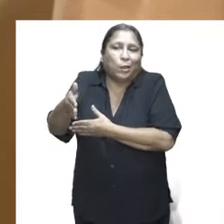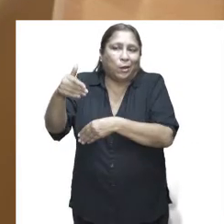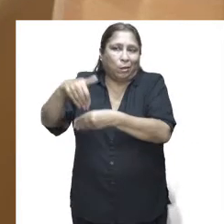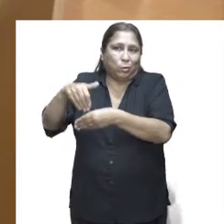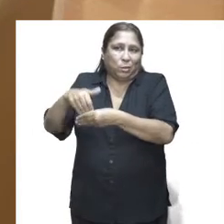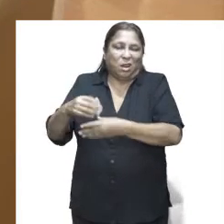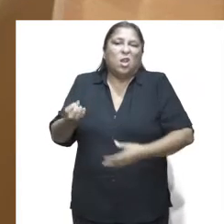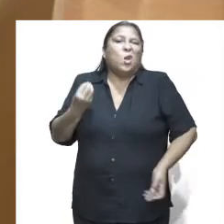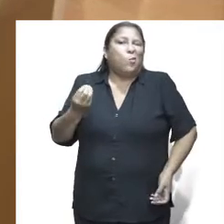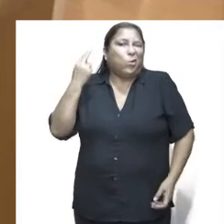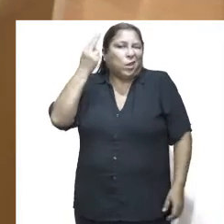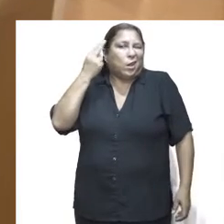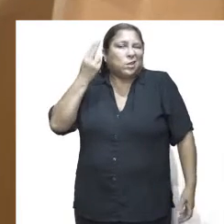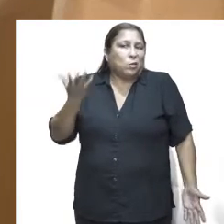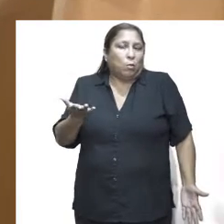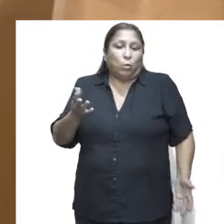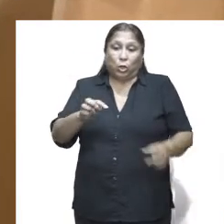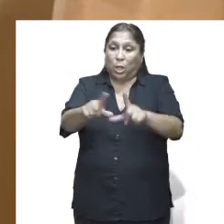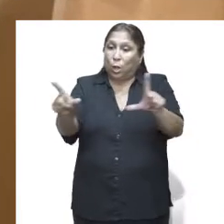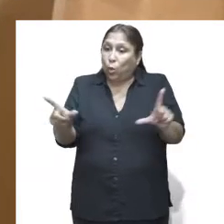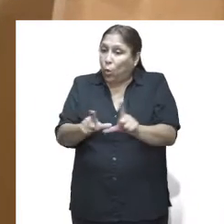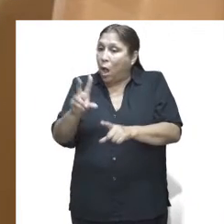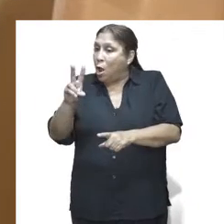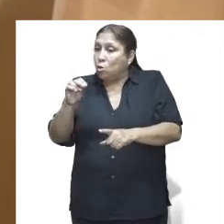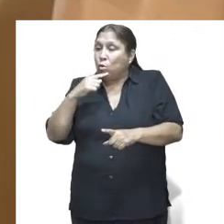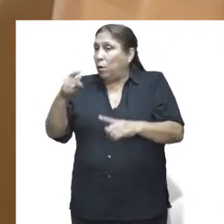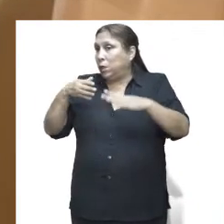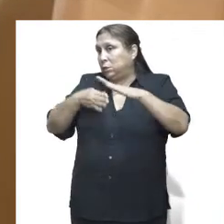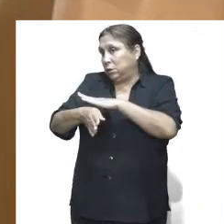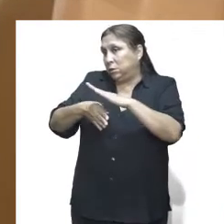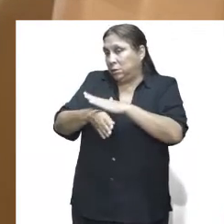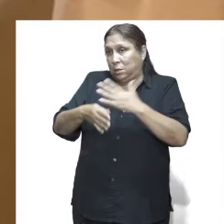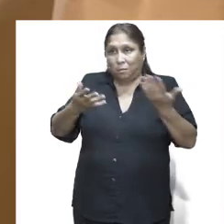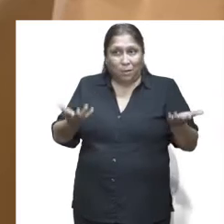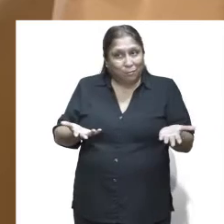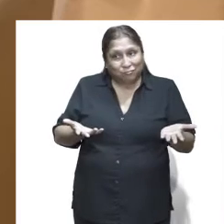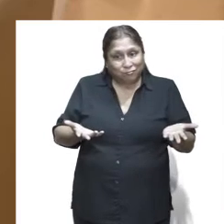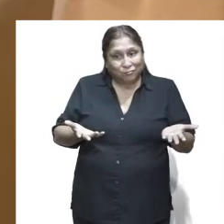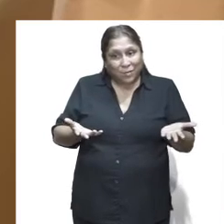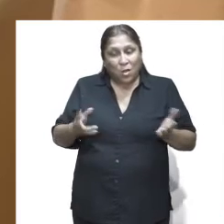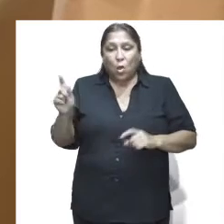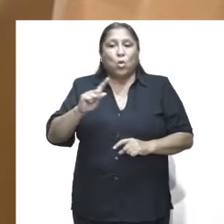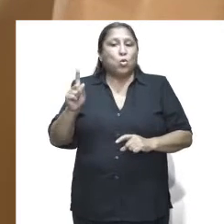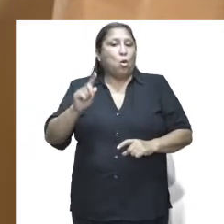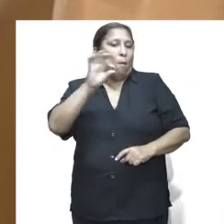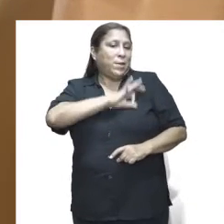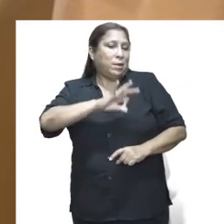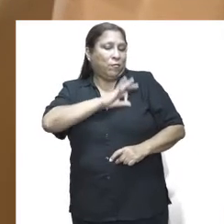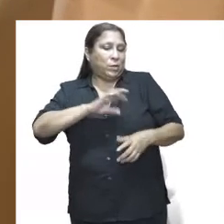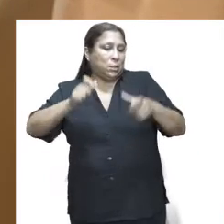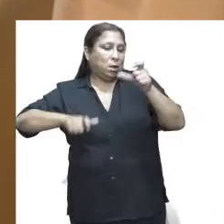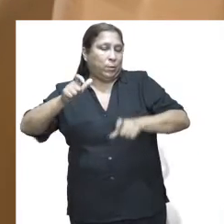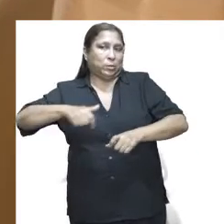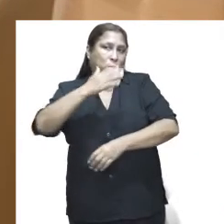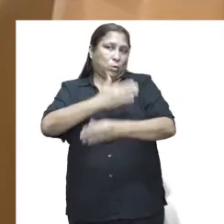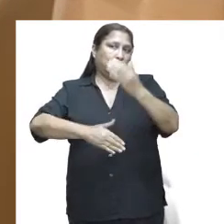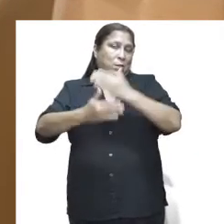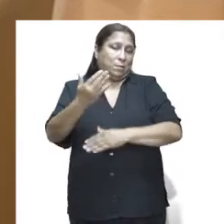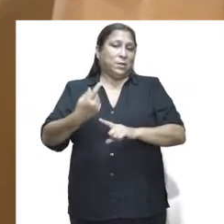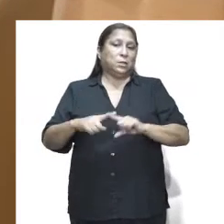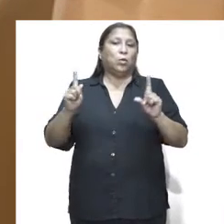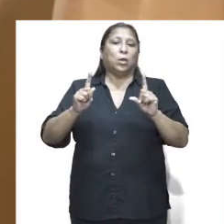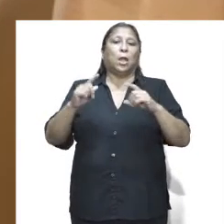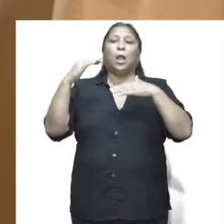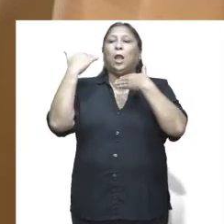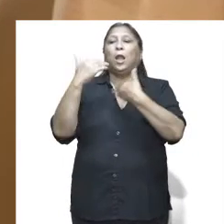porque el establecimiento no es accesible, no beneficia a la persona con discapacidad, sino más bien la limita